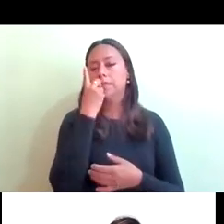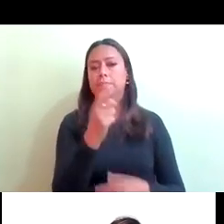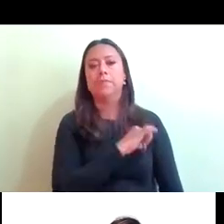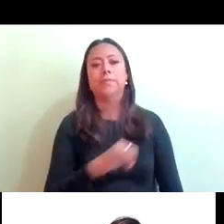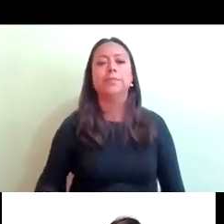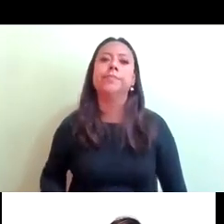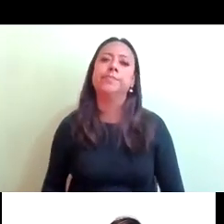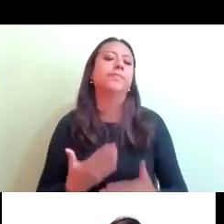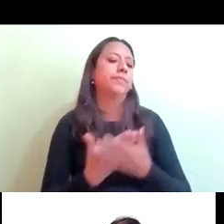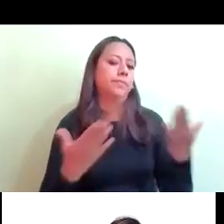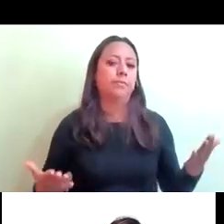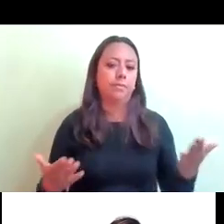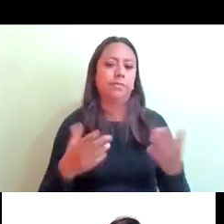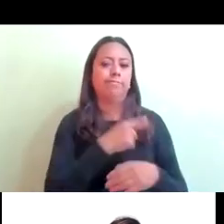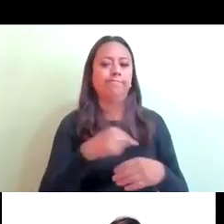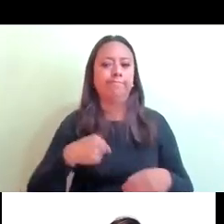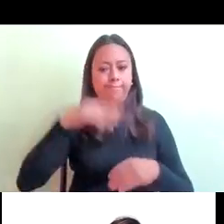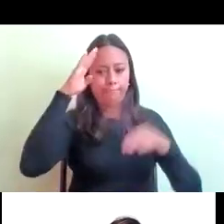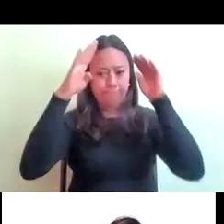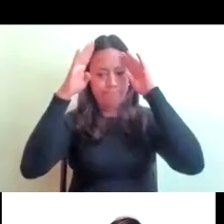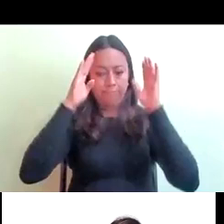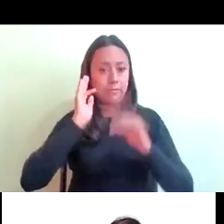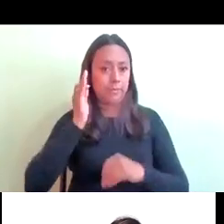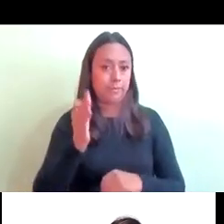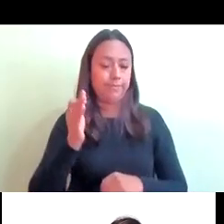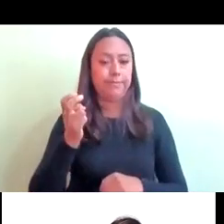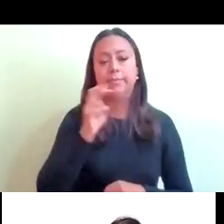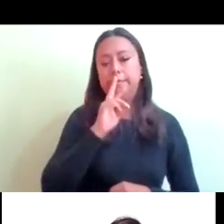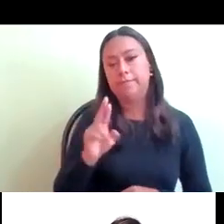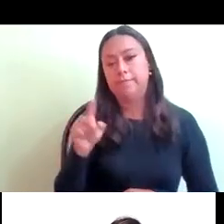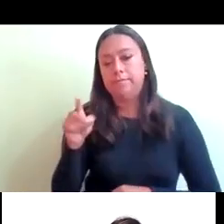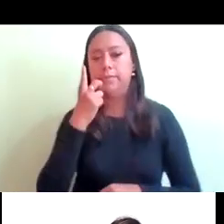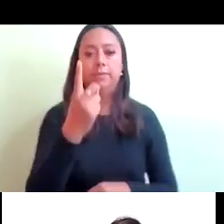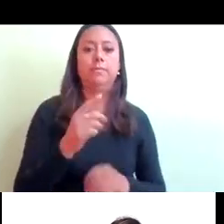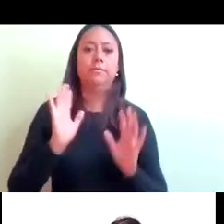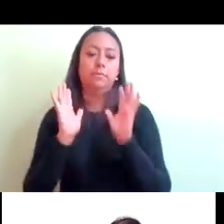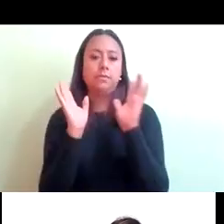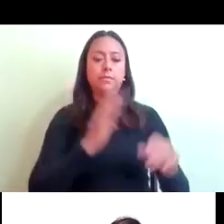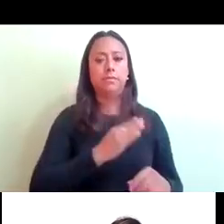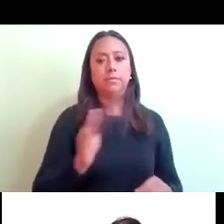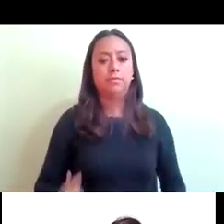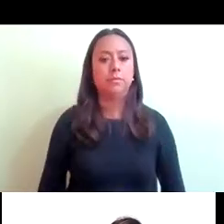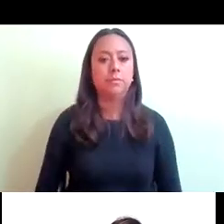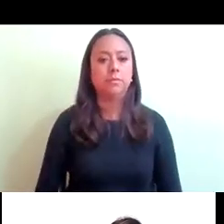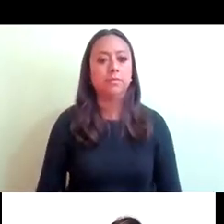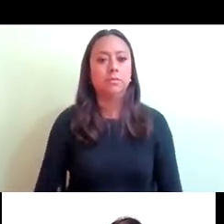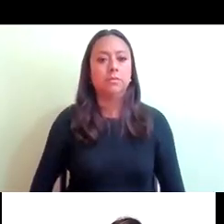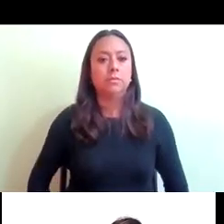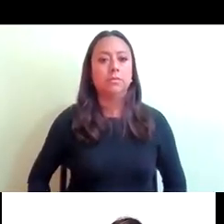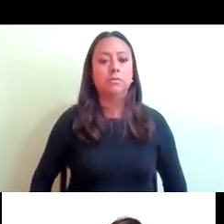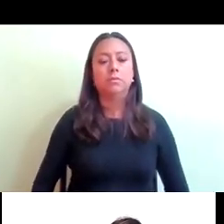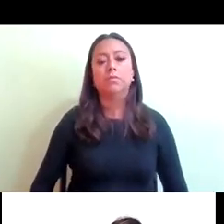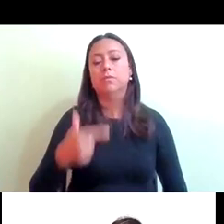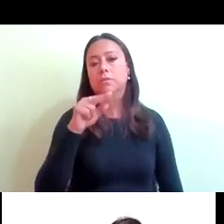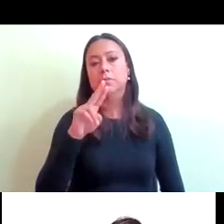Sería impensado aceptar la respuesta que usted me ofrece, pero esa es la respuesta que usted me ofrece, que la guía dice cómo